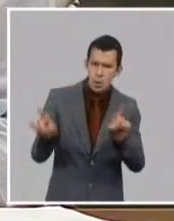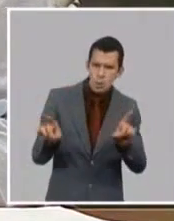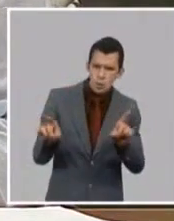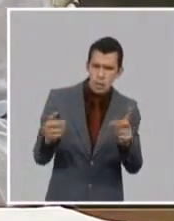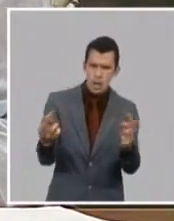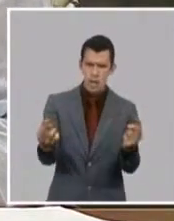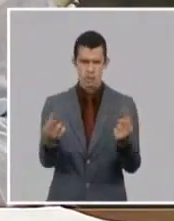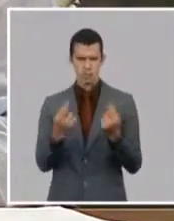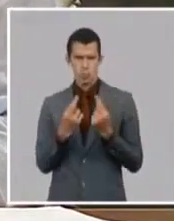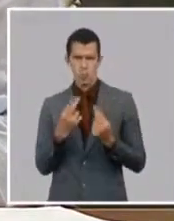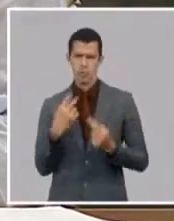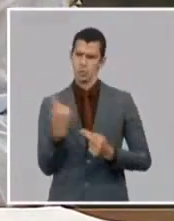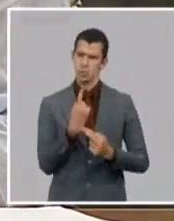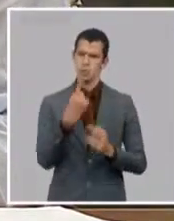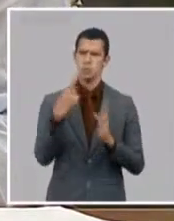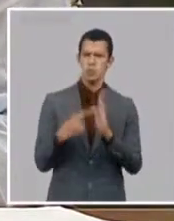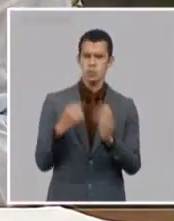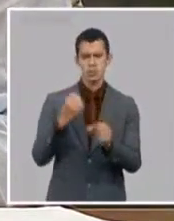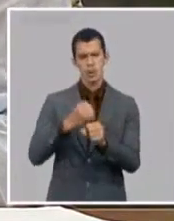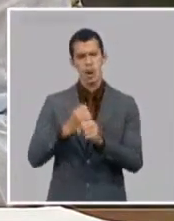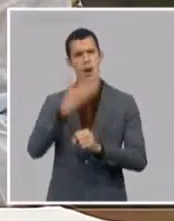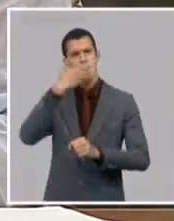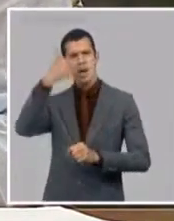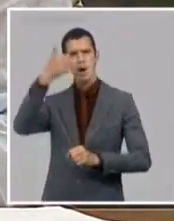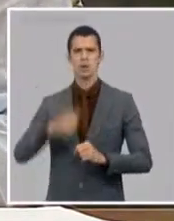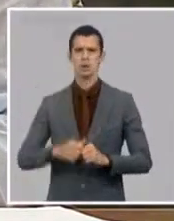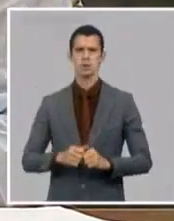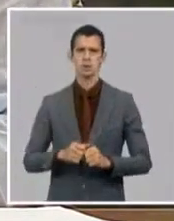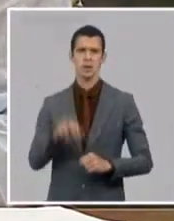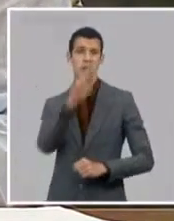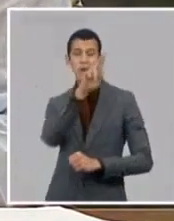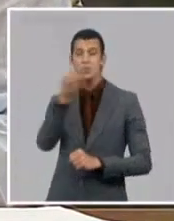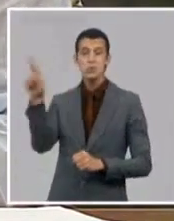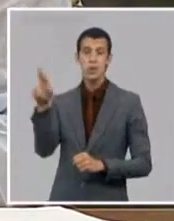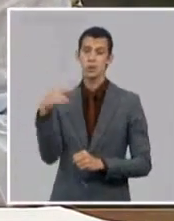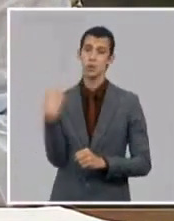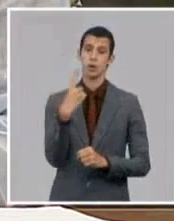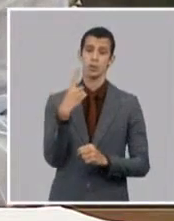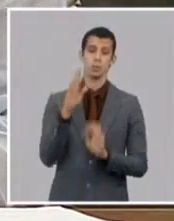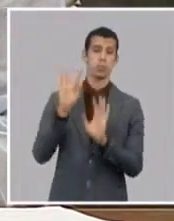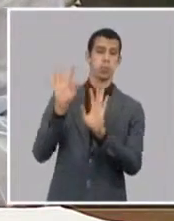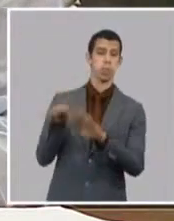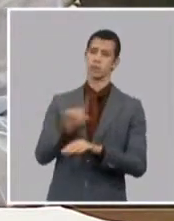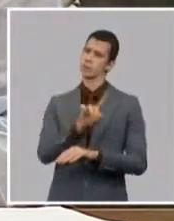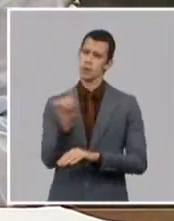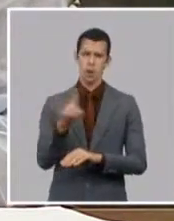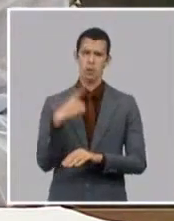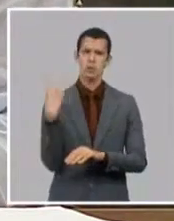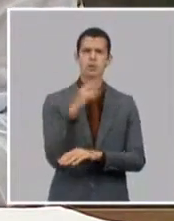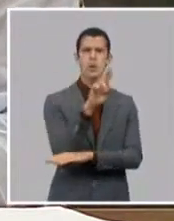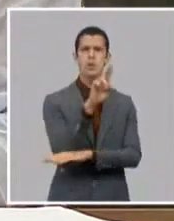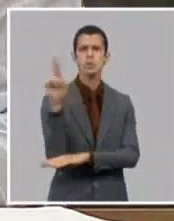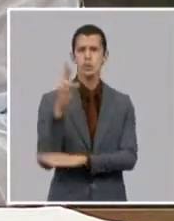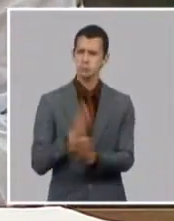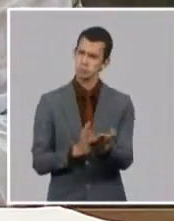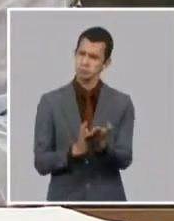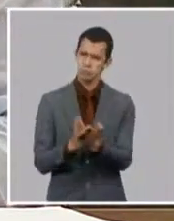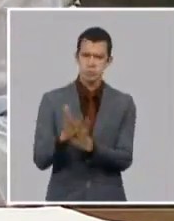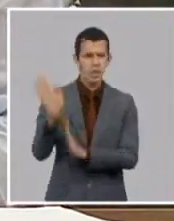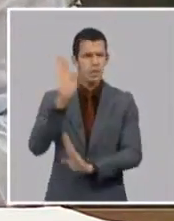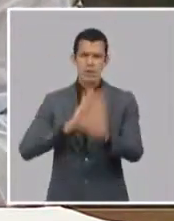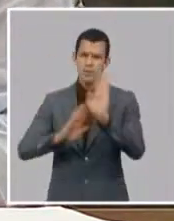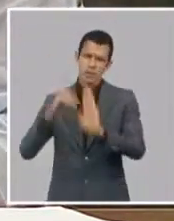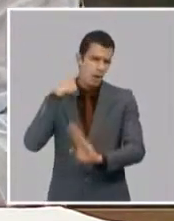vamos a defender hasta las últimas consecuencias. Eso es una convicción. Hacemos un llamado a la solidaridad, a